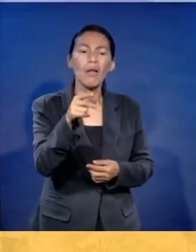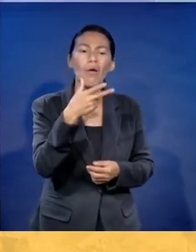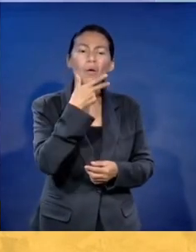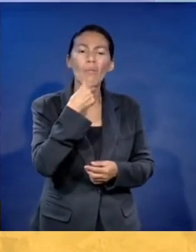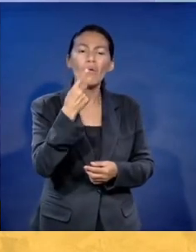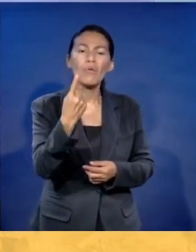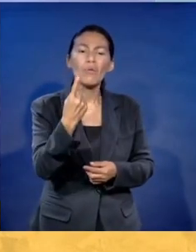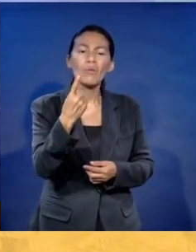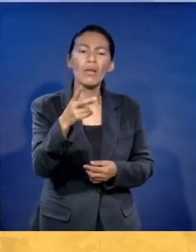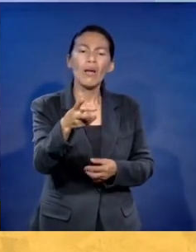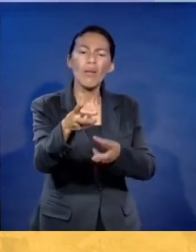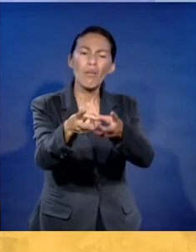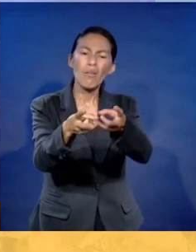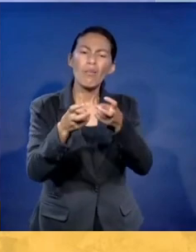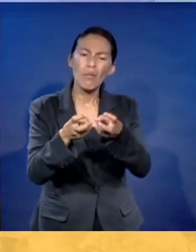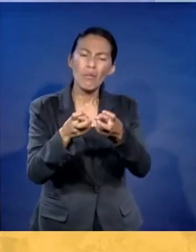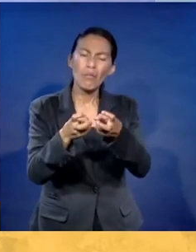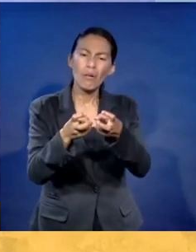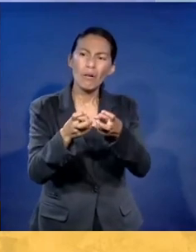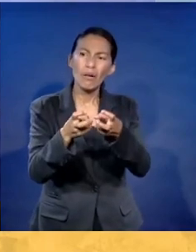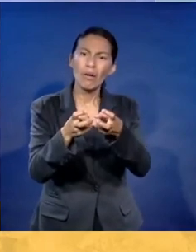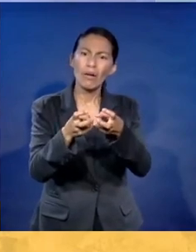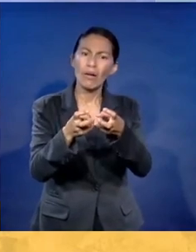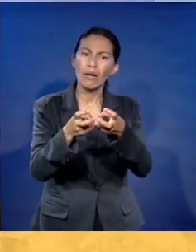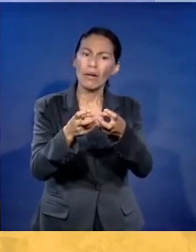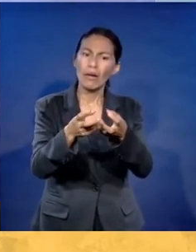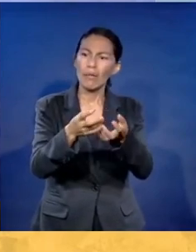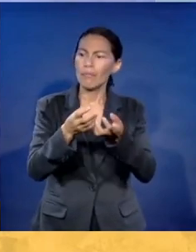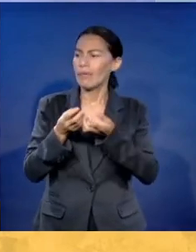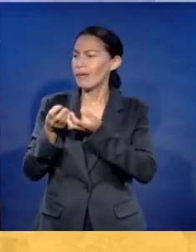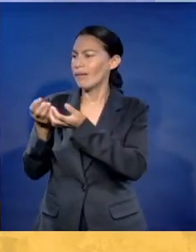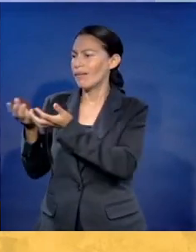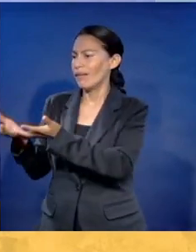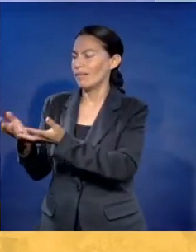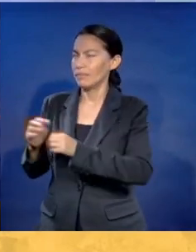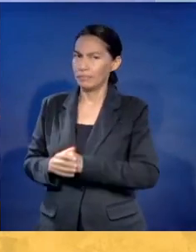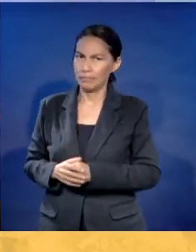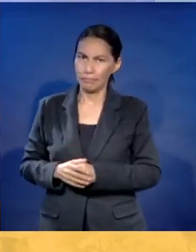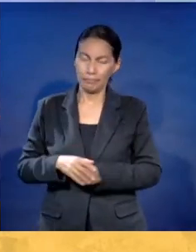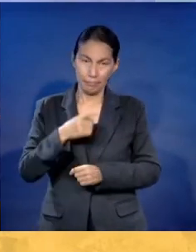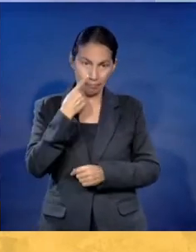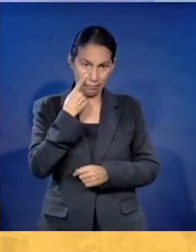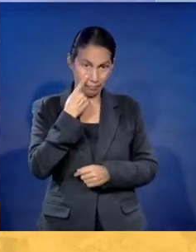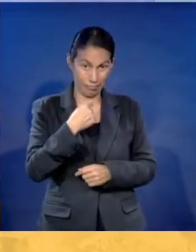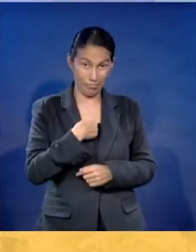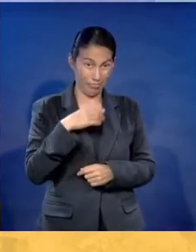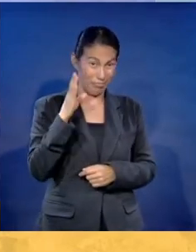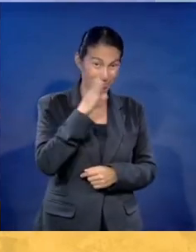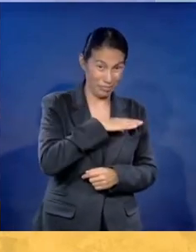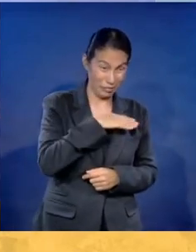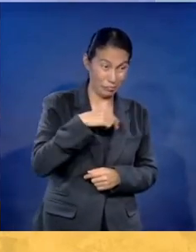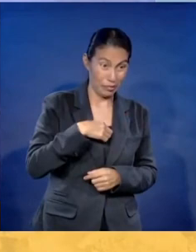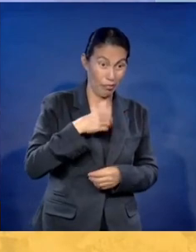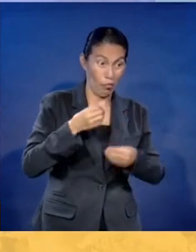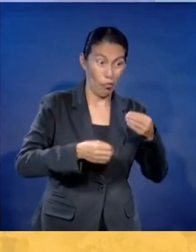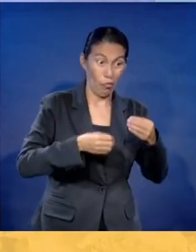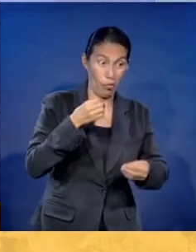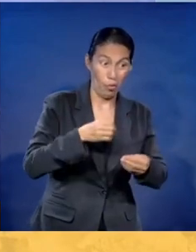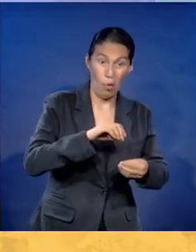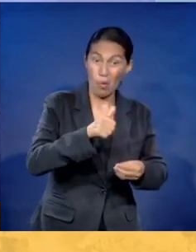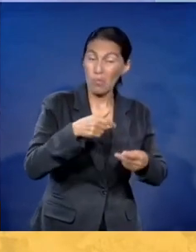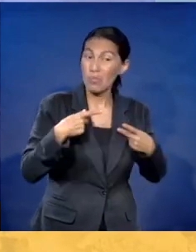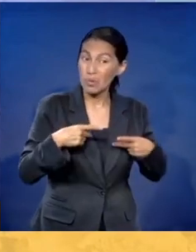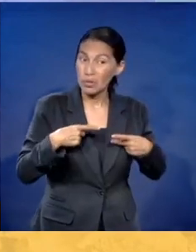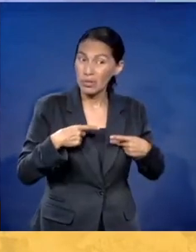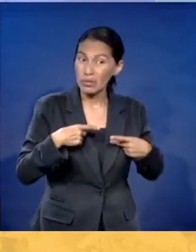David está escuchando eso mire Qué interesante podemos andar muy mal pero en los juicios de otros somos re buenos eso es una